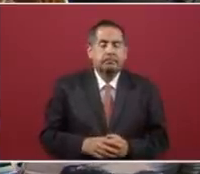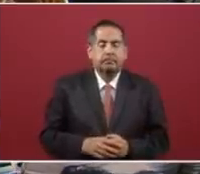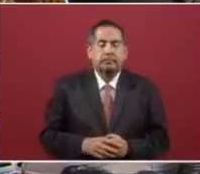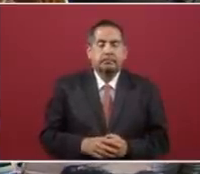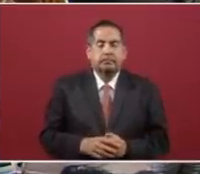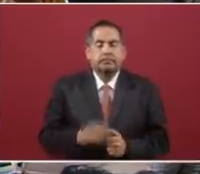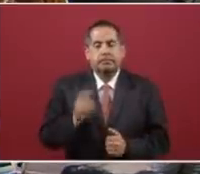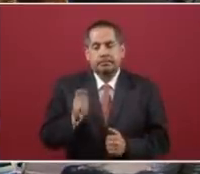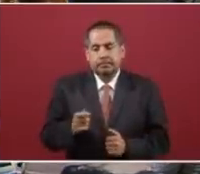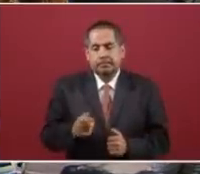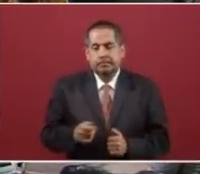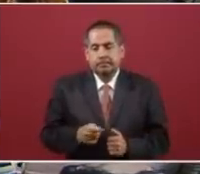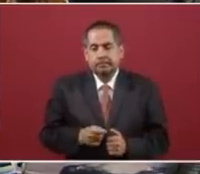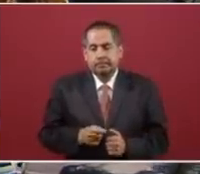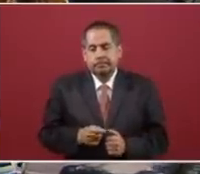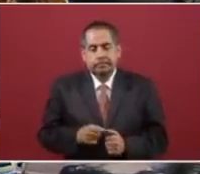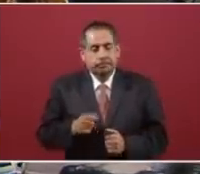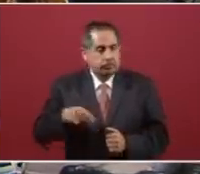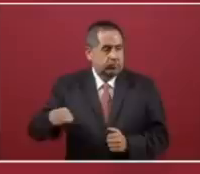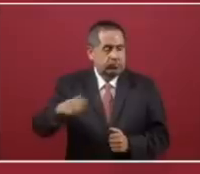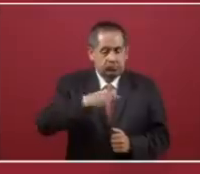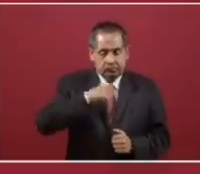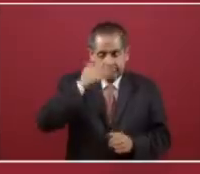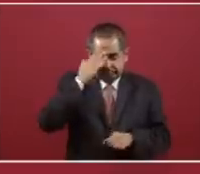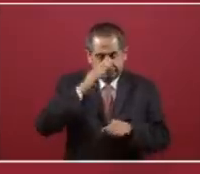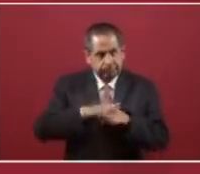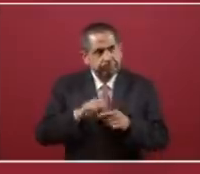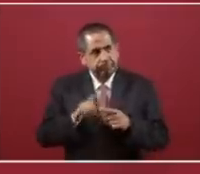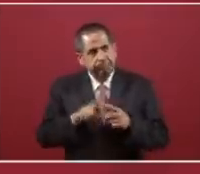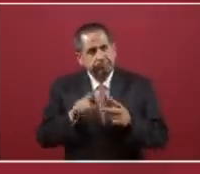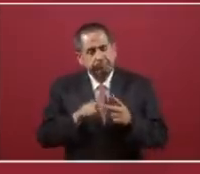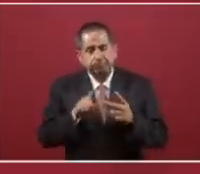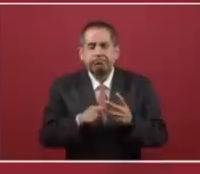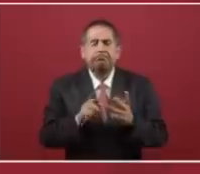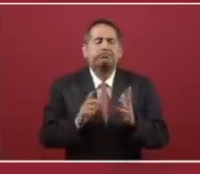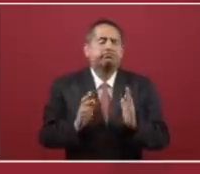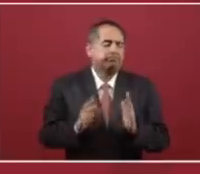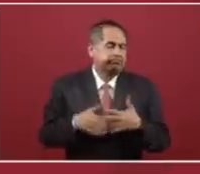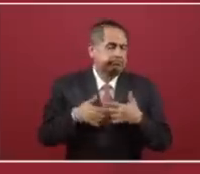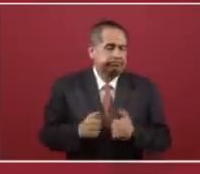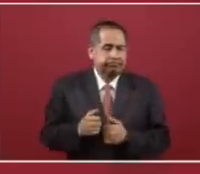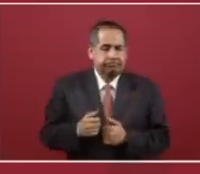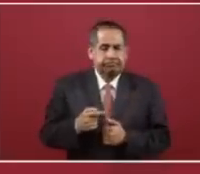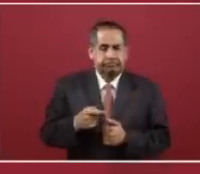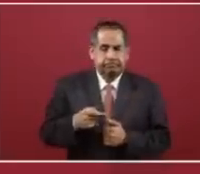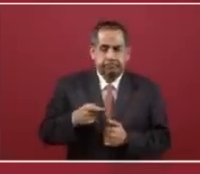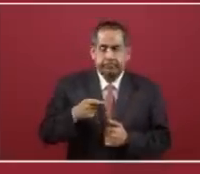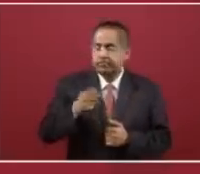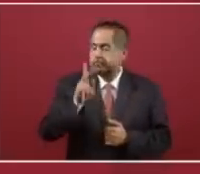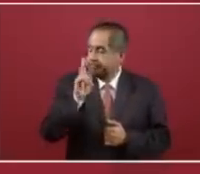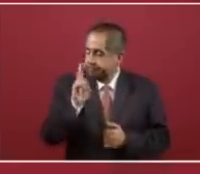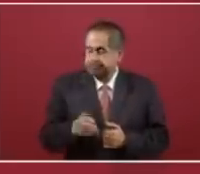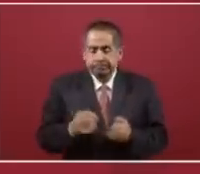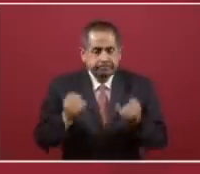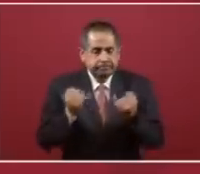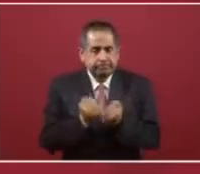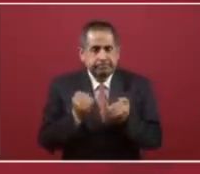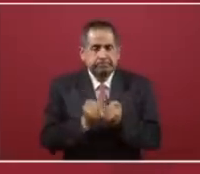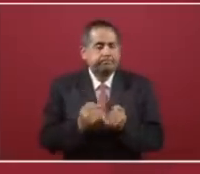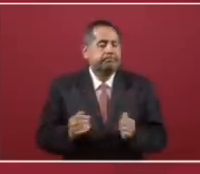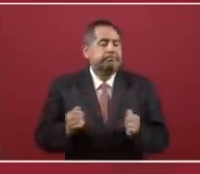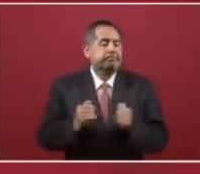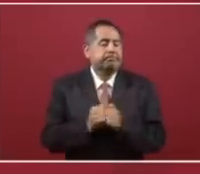que todo esto se tome en cuenta para que se piense lo mismo con